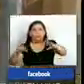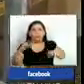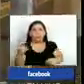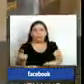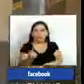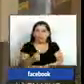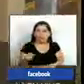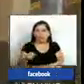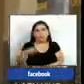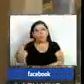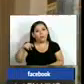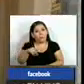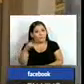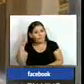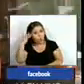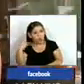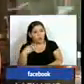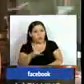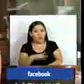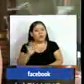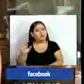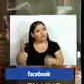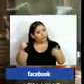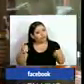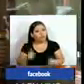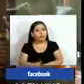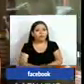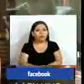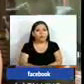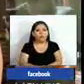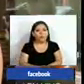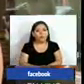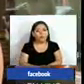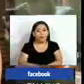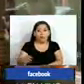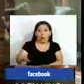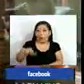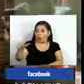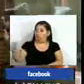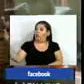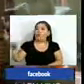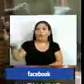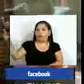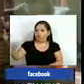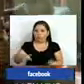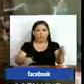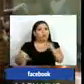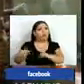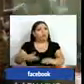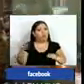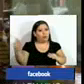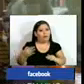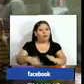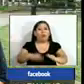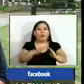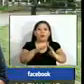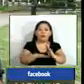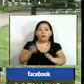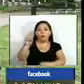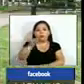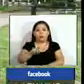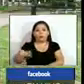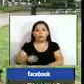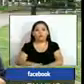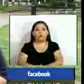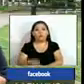residentes como esta chilena aplauden la medida. Creo que está bien y que cada persona que venga de otros estados tienen que hacer cuarentena por 2 semanas.